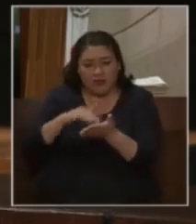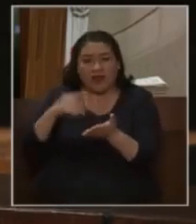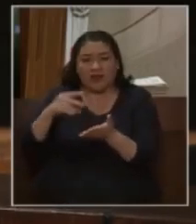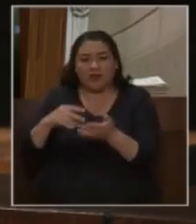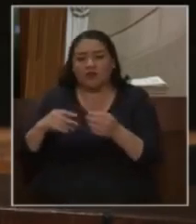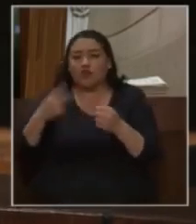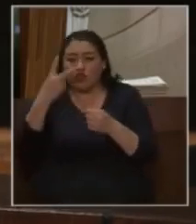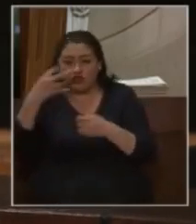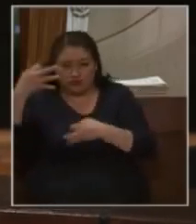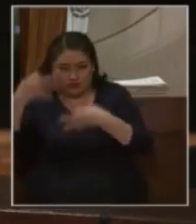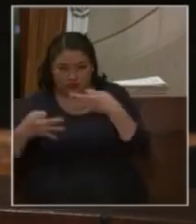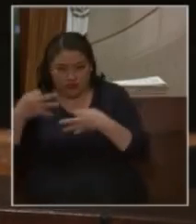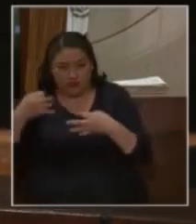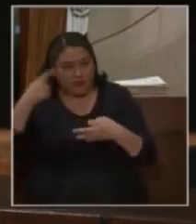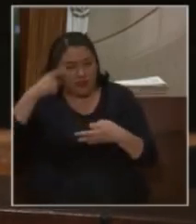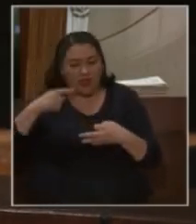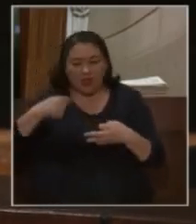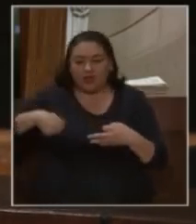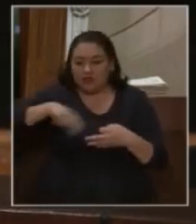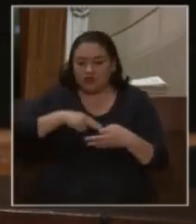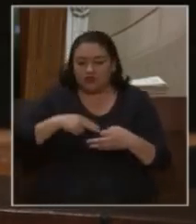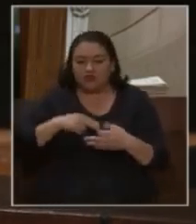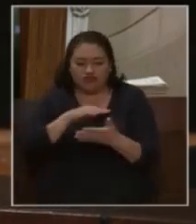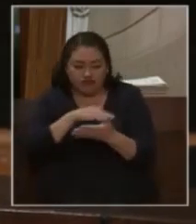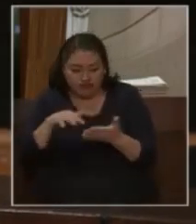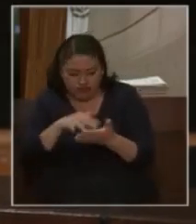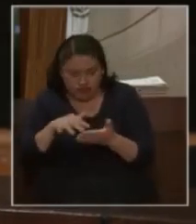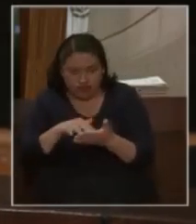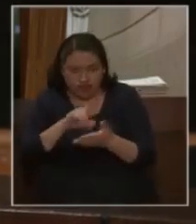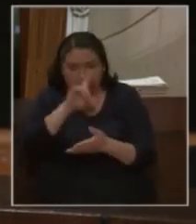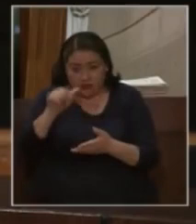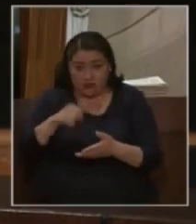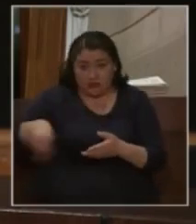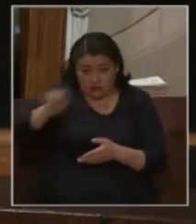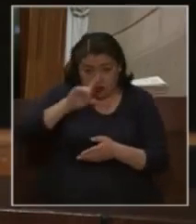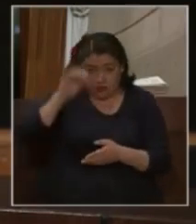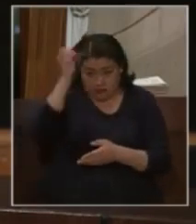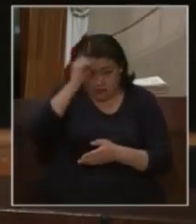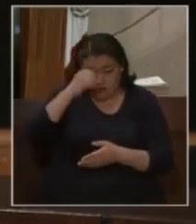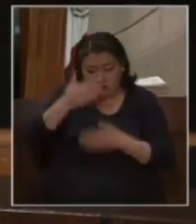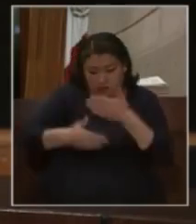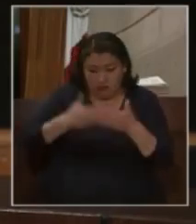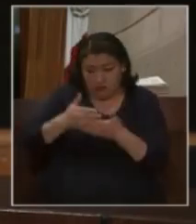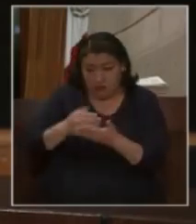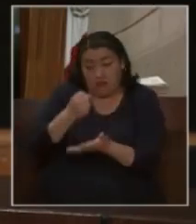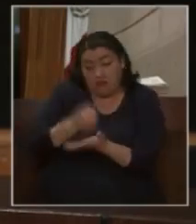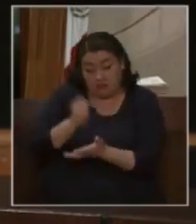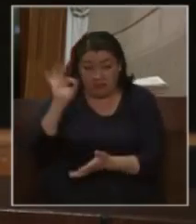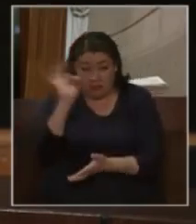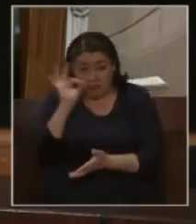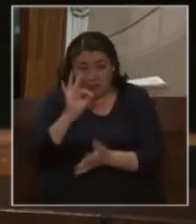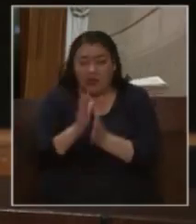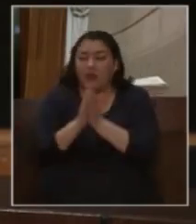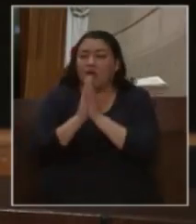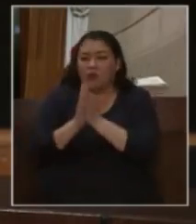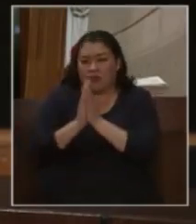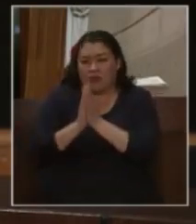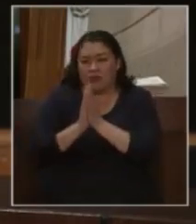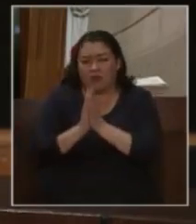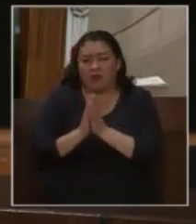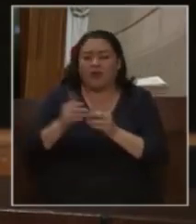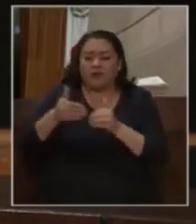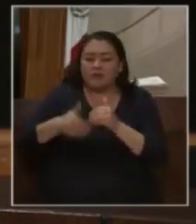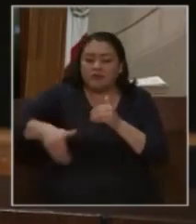conjunta con ellos para su discusión y, en su caso, aprobación. De igual manera, pediré en los